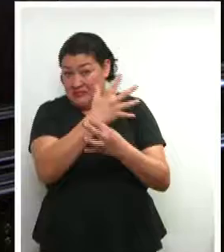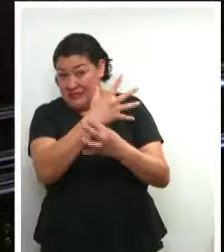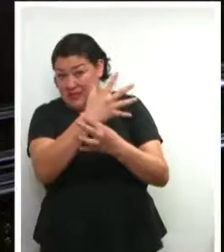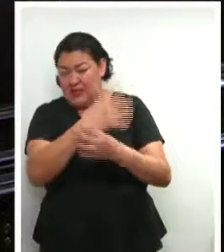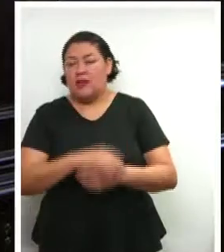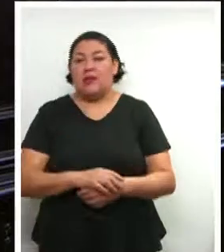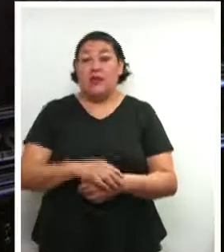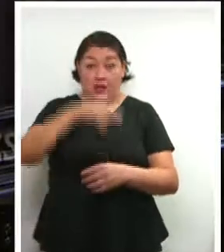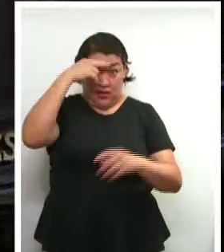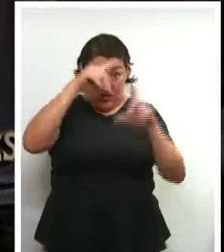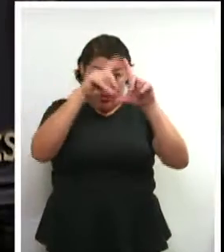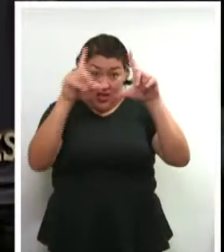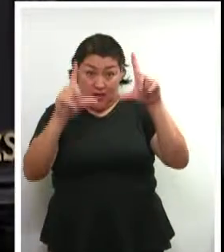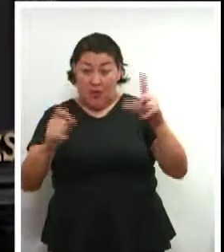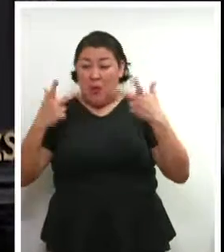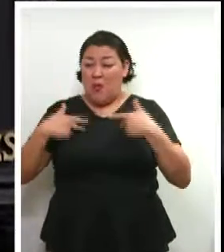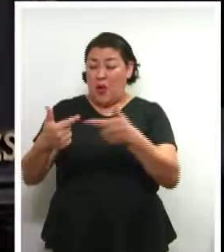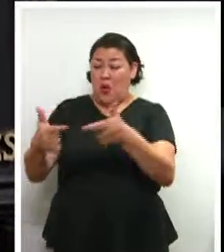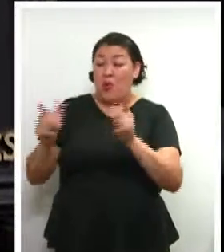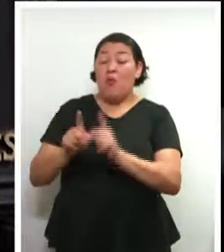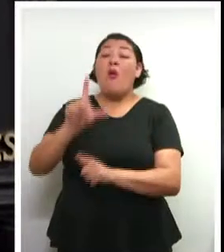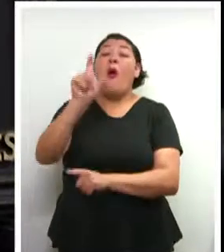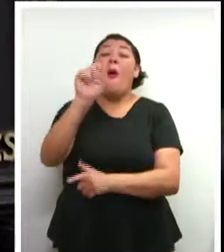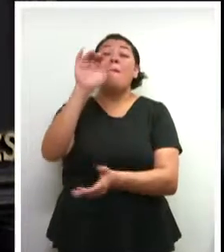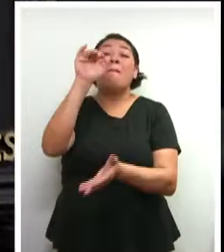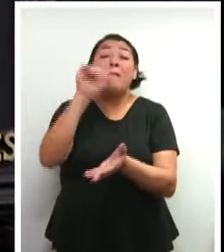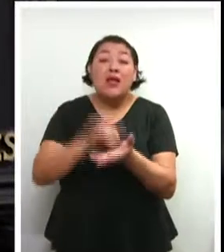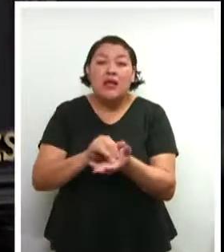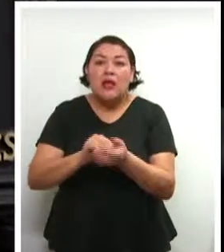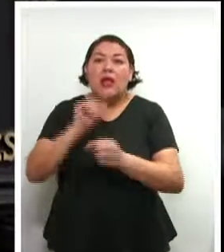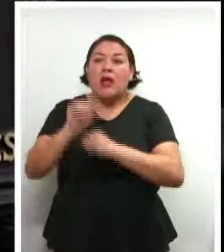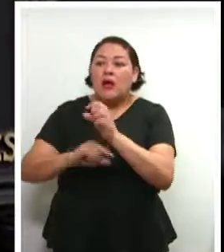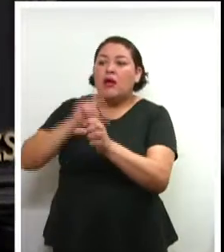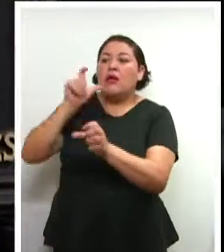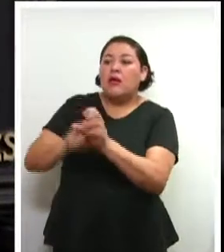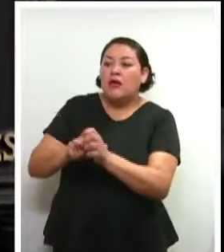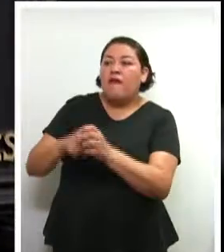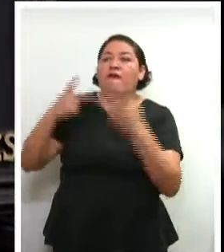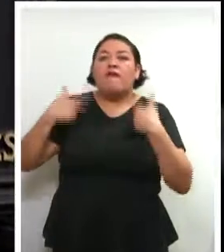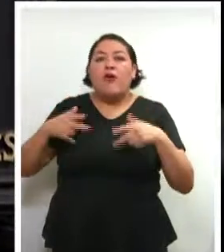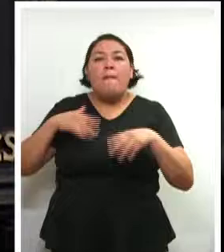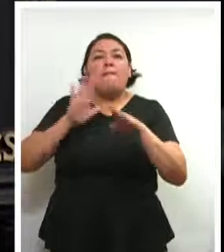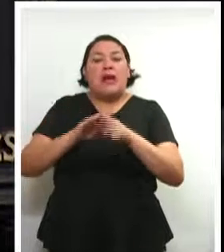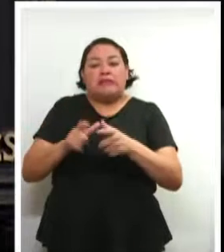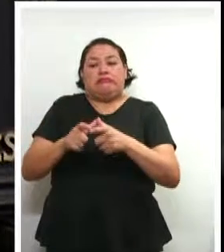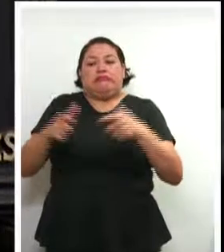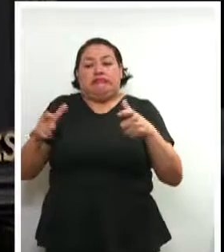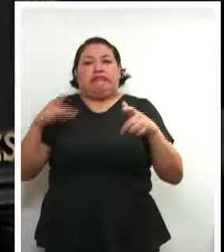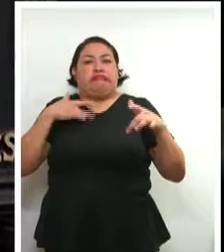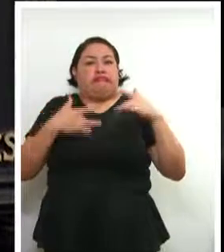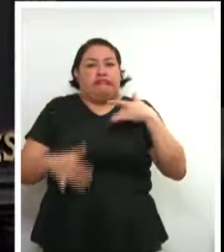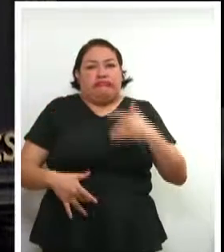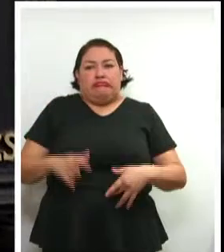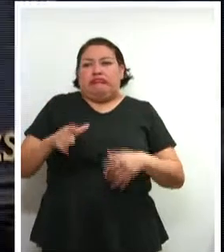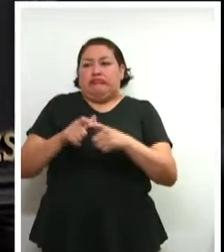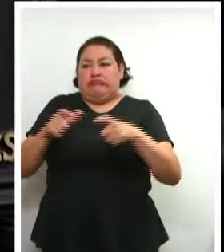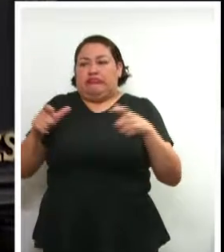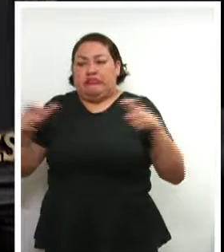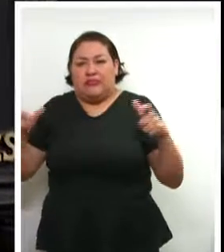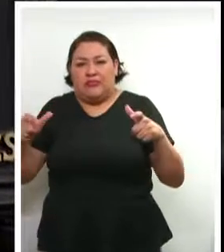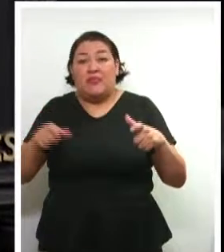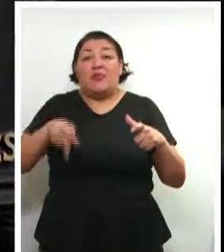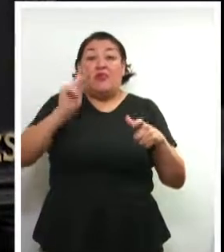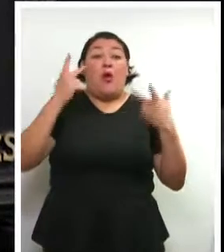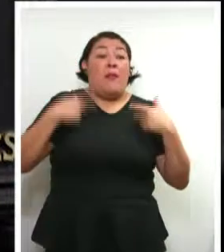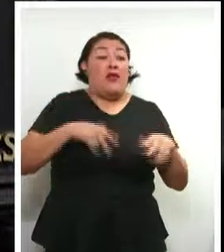20,000 mexicanos esperan un trasplante, cifra que va creciendo mientras 1,041 personas mueren diariamente sin